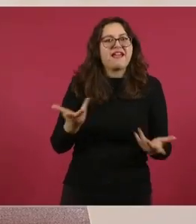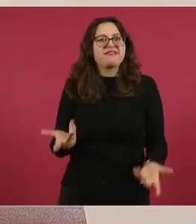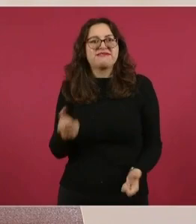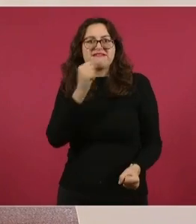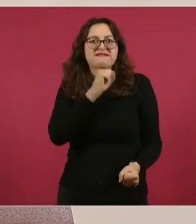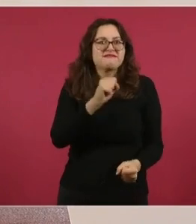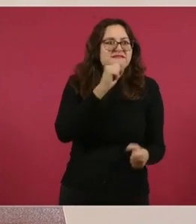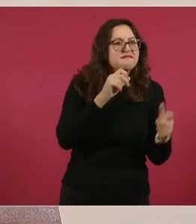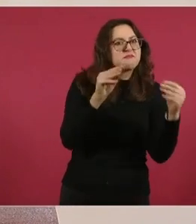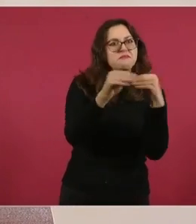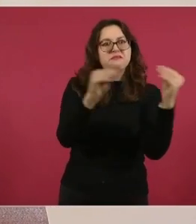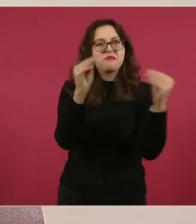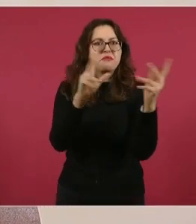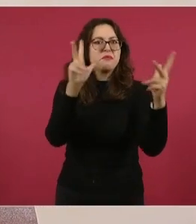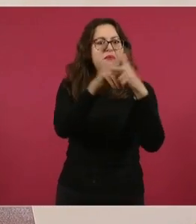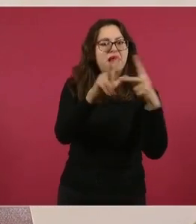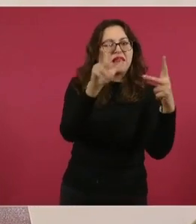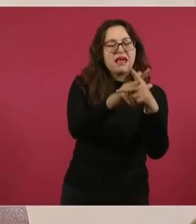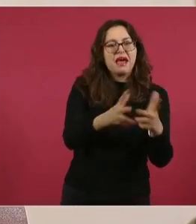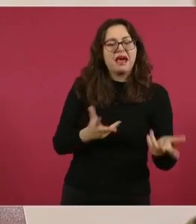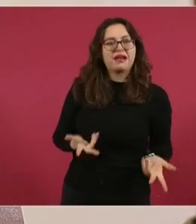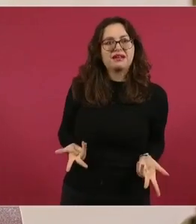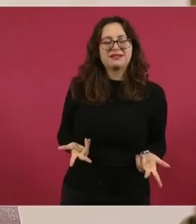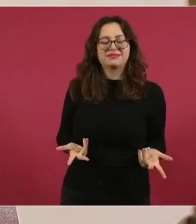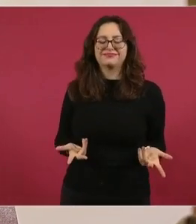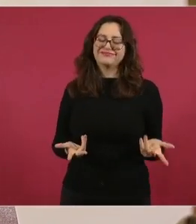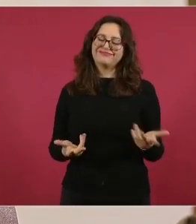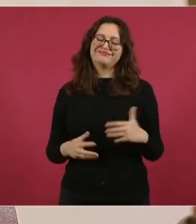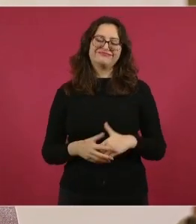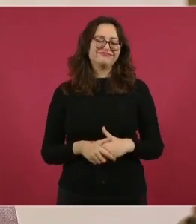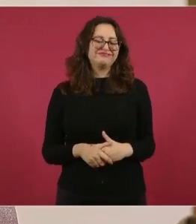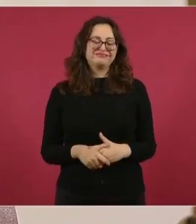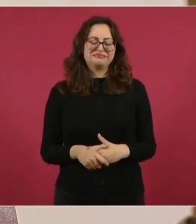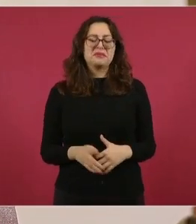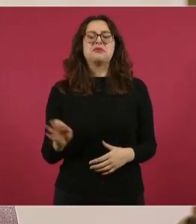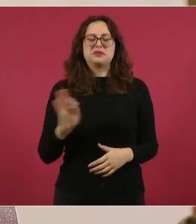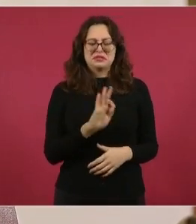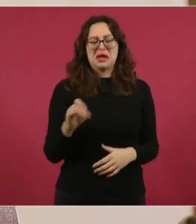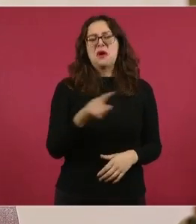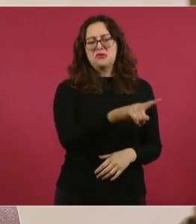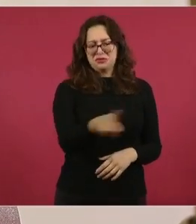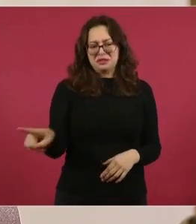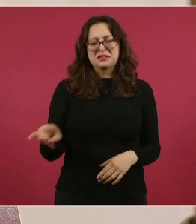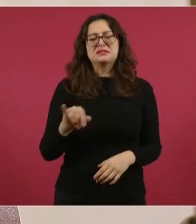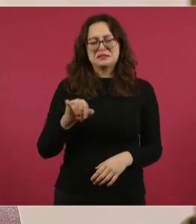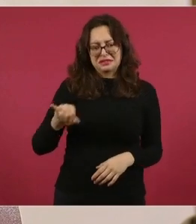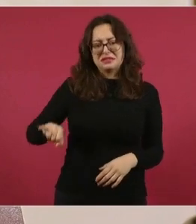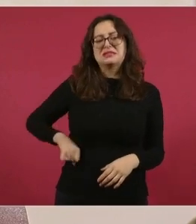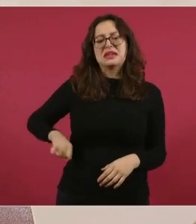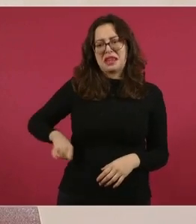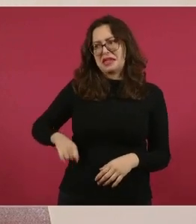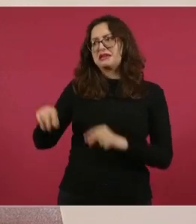porque les puede llamar la atención a ustedes. Es arriba, a los dueños